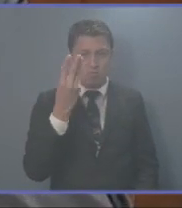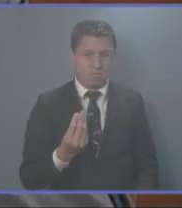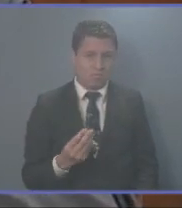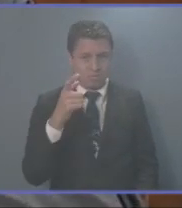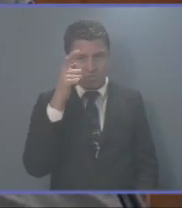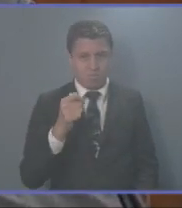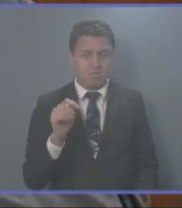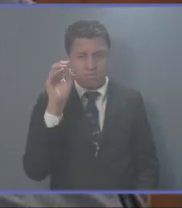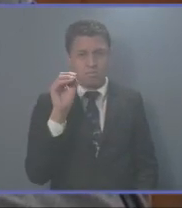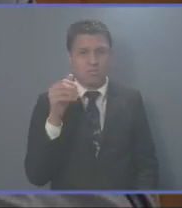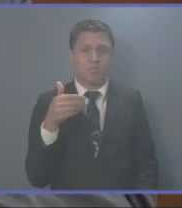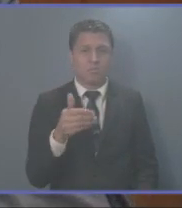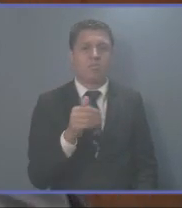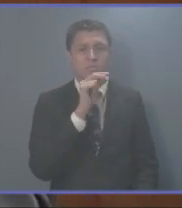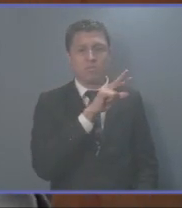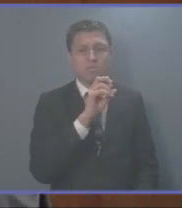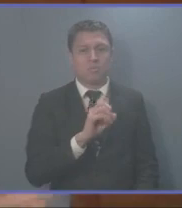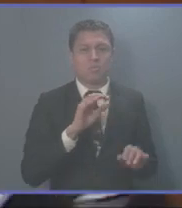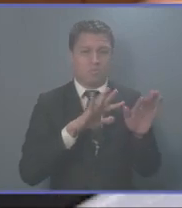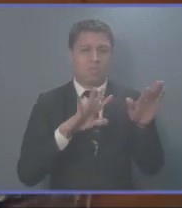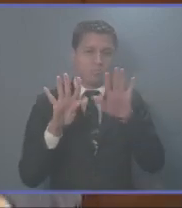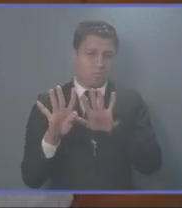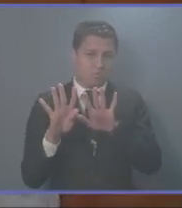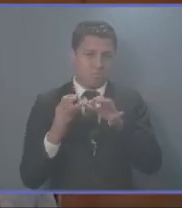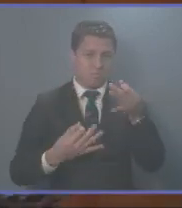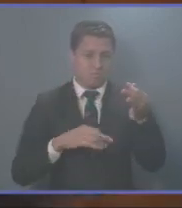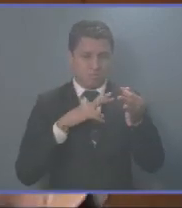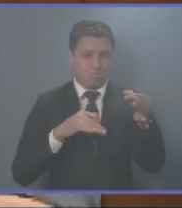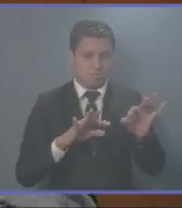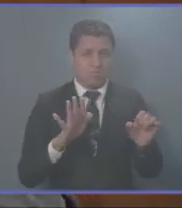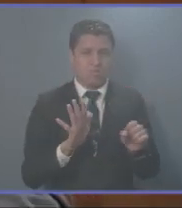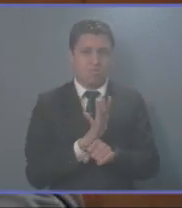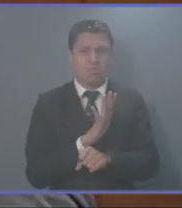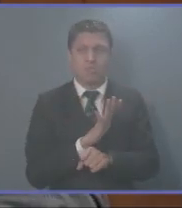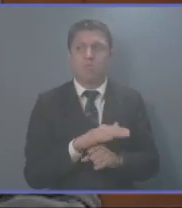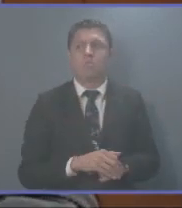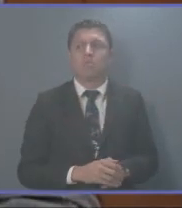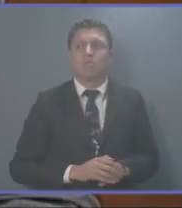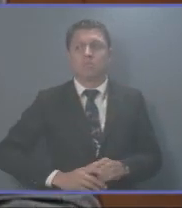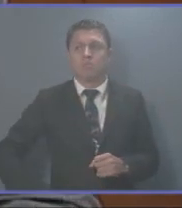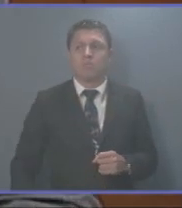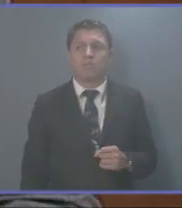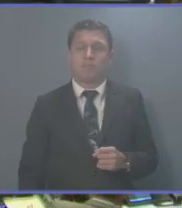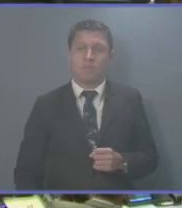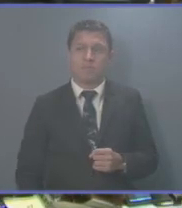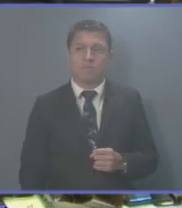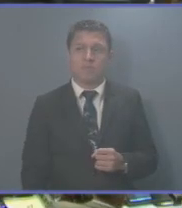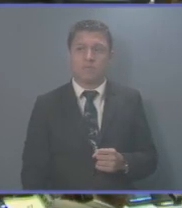días del mes de octubre de 2019, leído íntegramente, colegas.